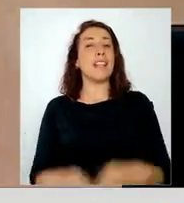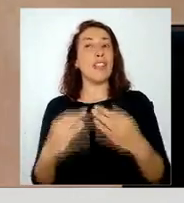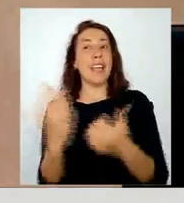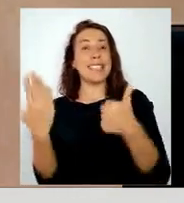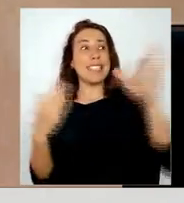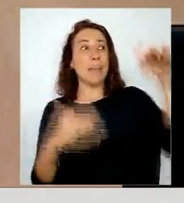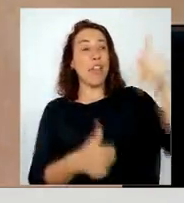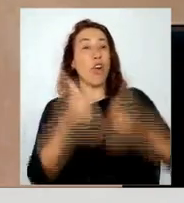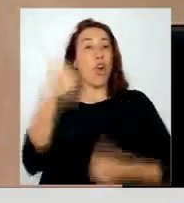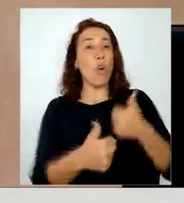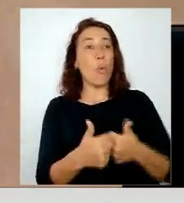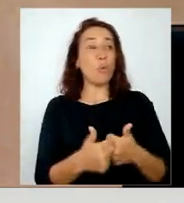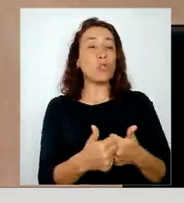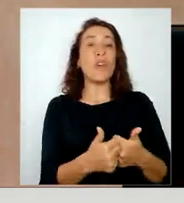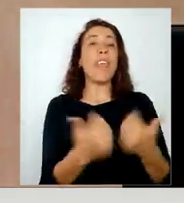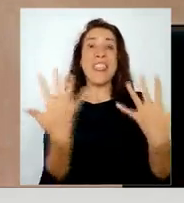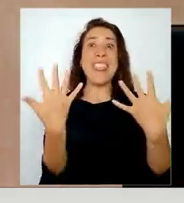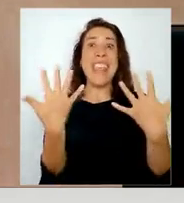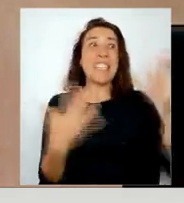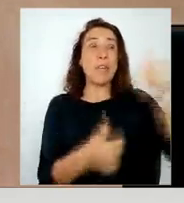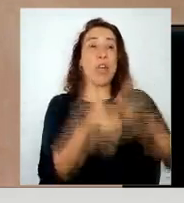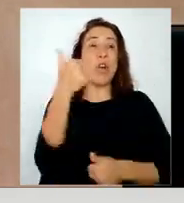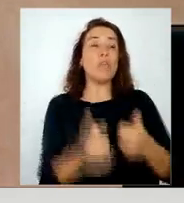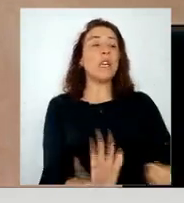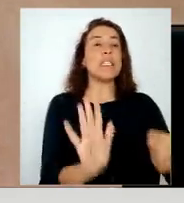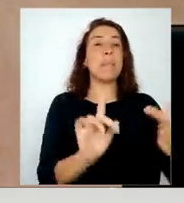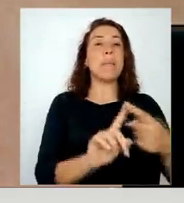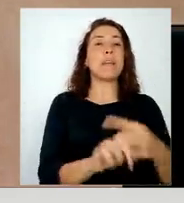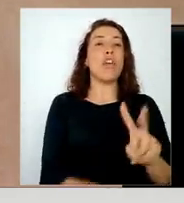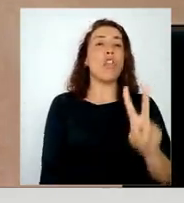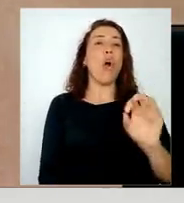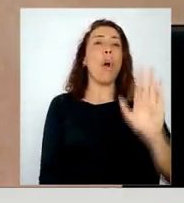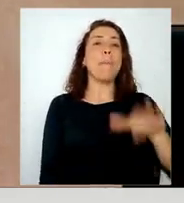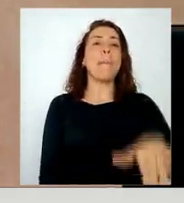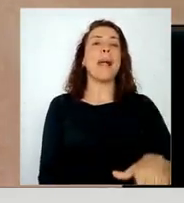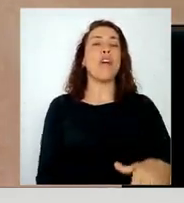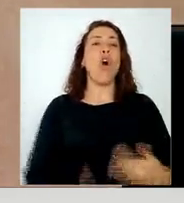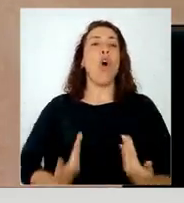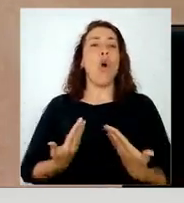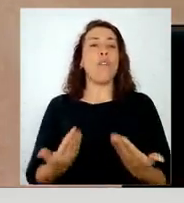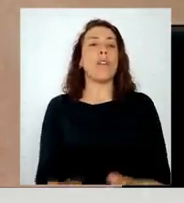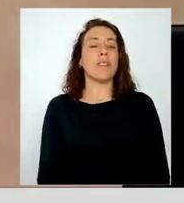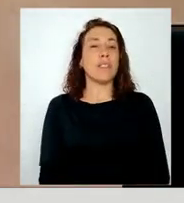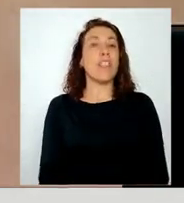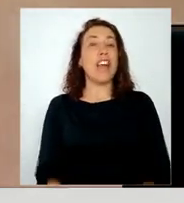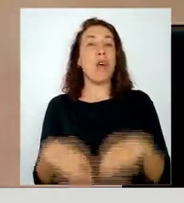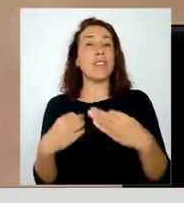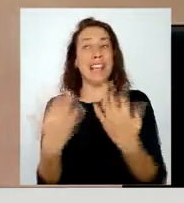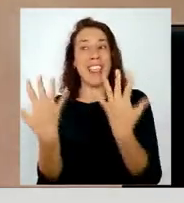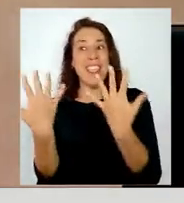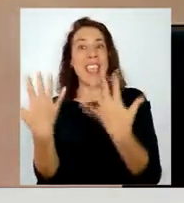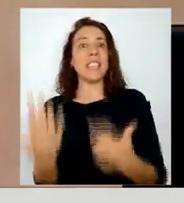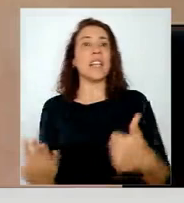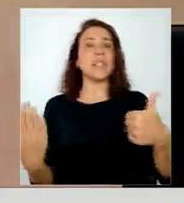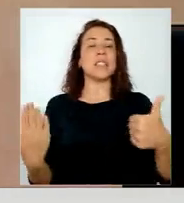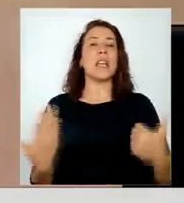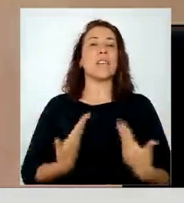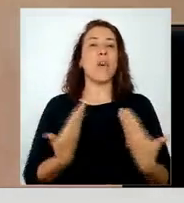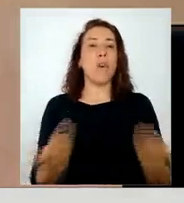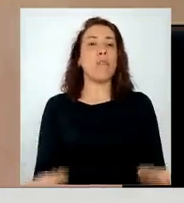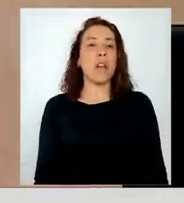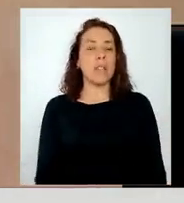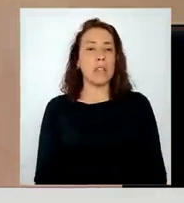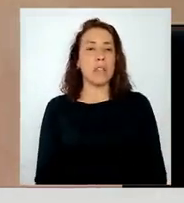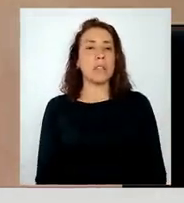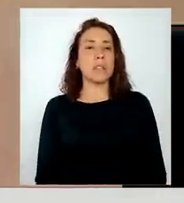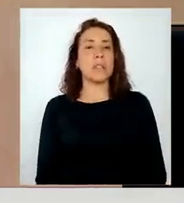públicas participan dos o menos oferentes seis de diez hay una ausencia total de Los criterios para la elección de